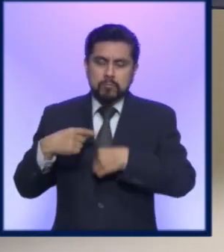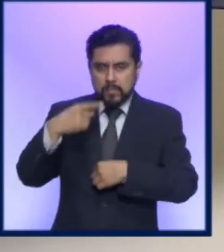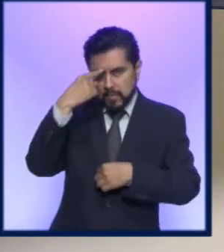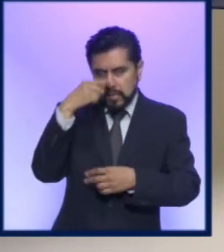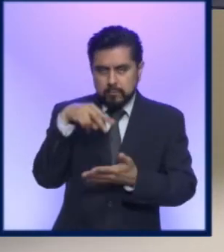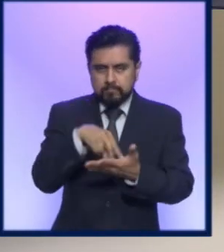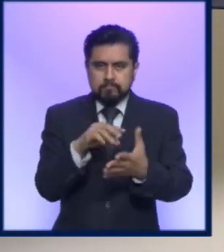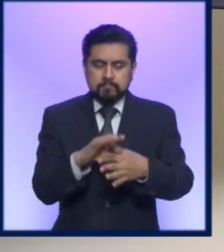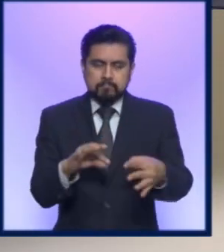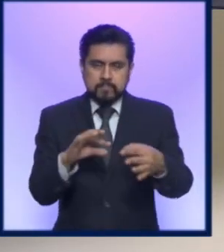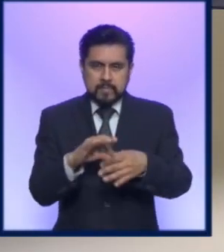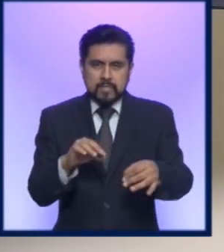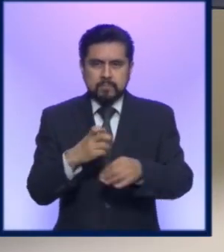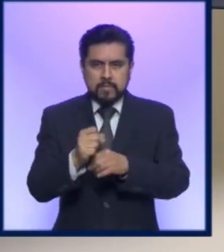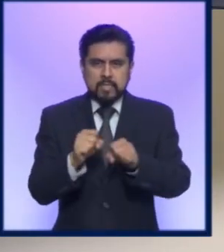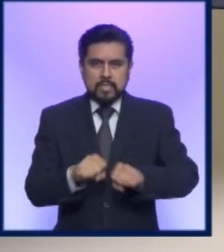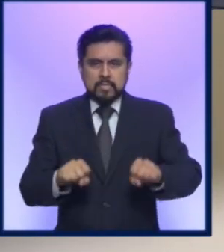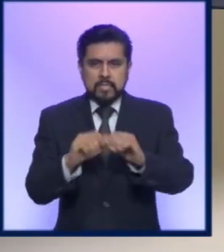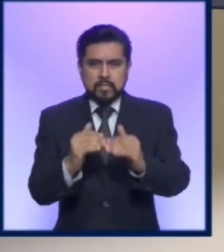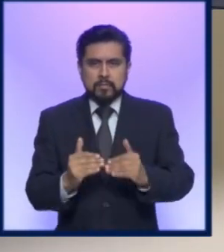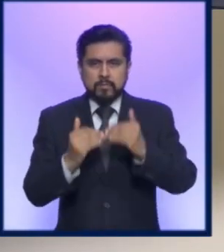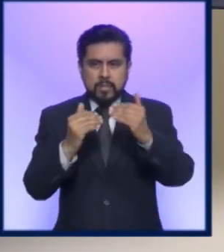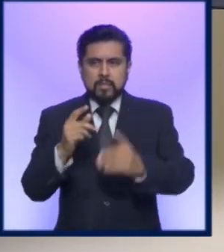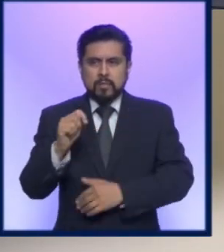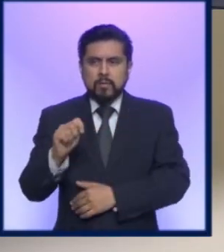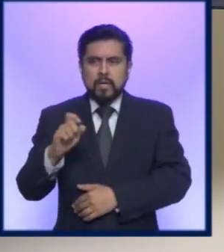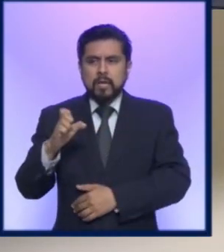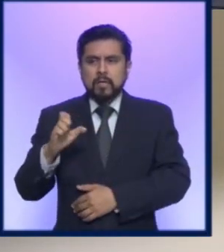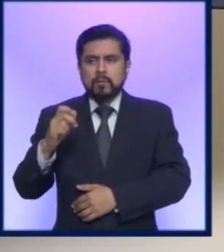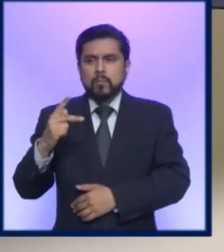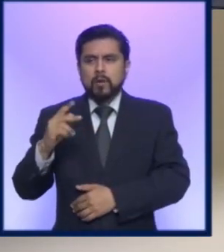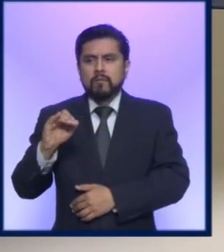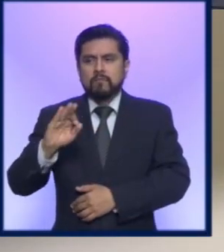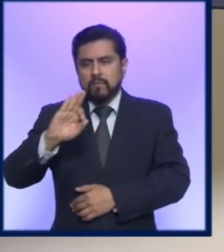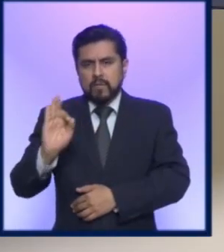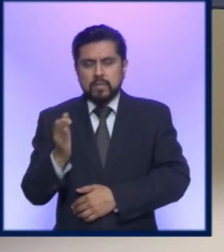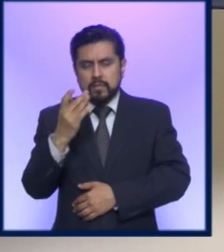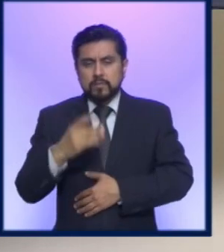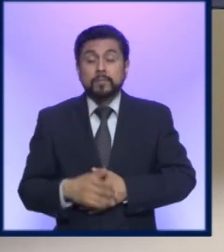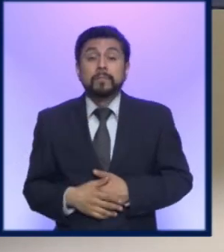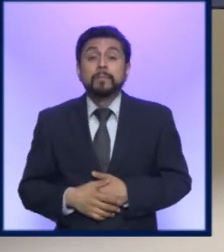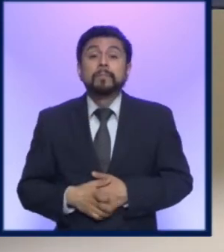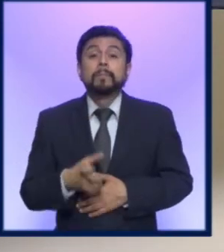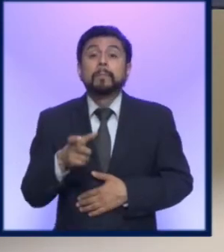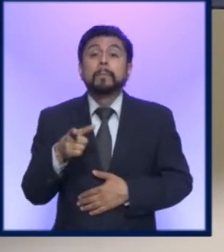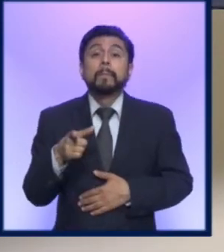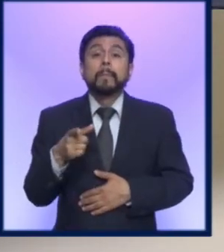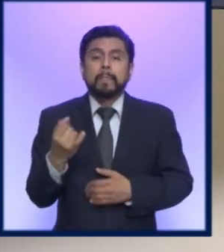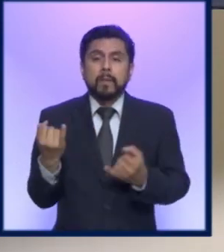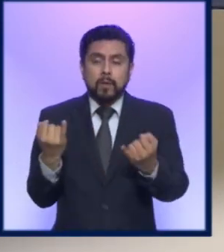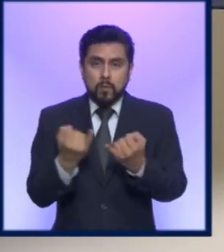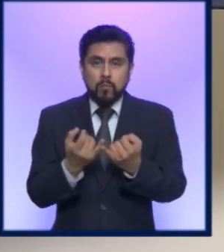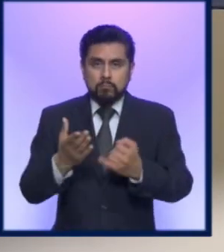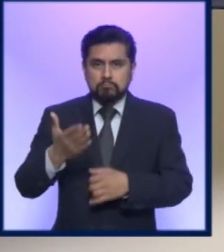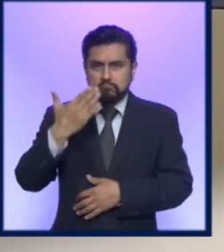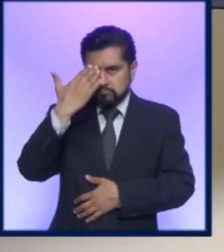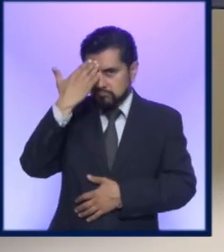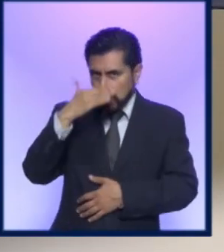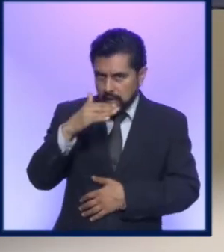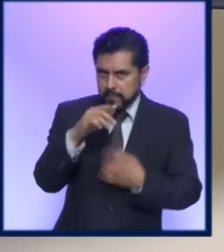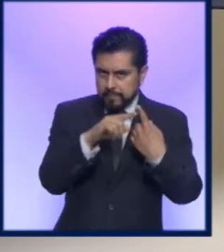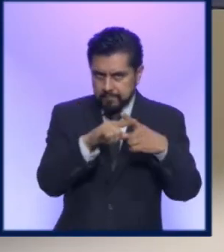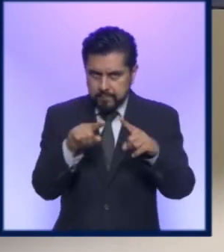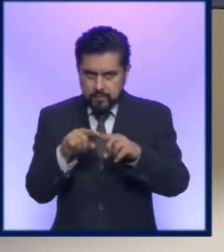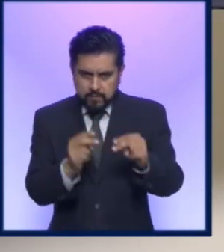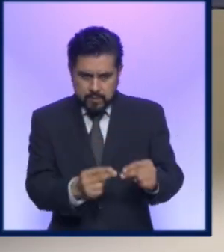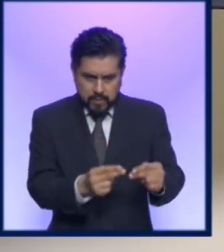ponencias de la sala superior del tribunal electoral del poder judicial de la federación son quienes también conocen de cerca los asuntos